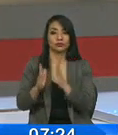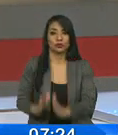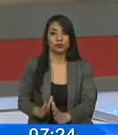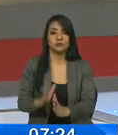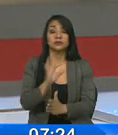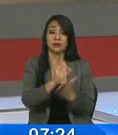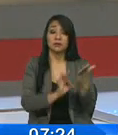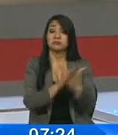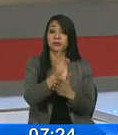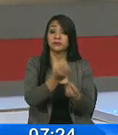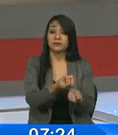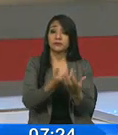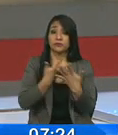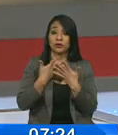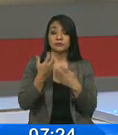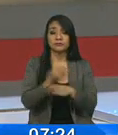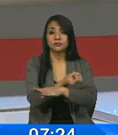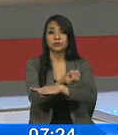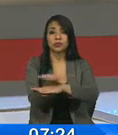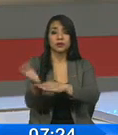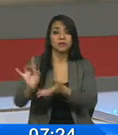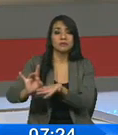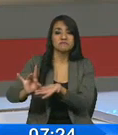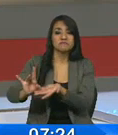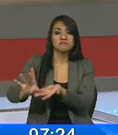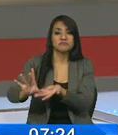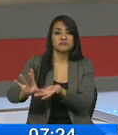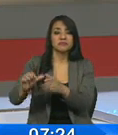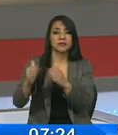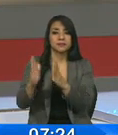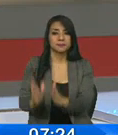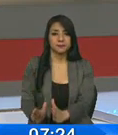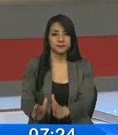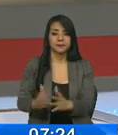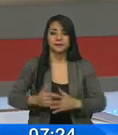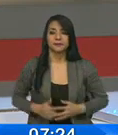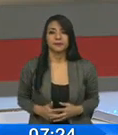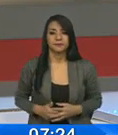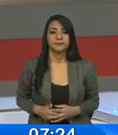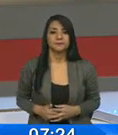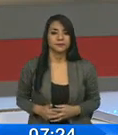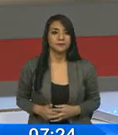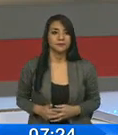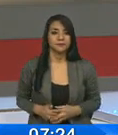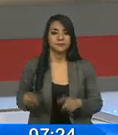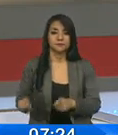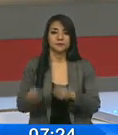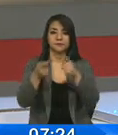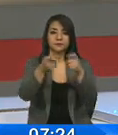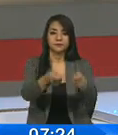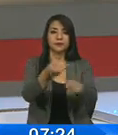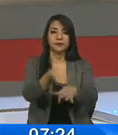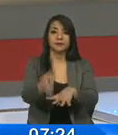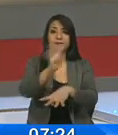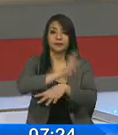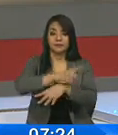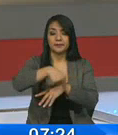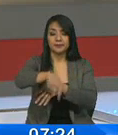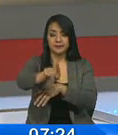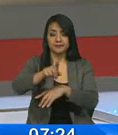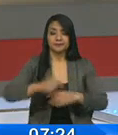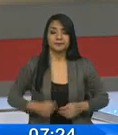el informe que recomienda la destitución de la asambleísta. El caso será elevado al pleno en la asamblea en los próximos